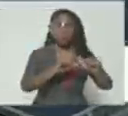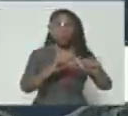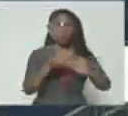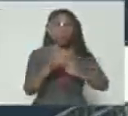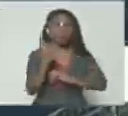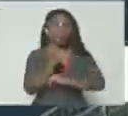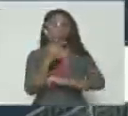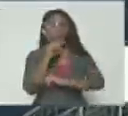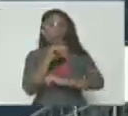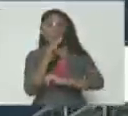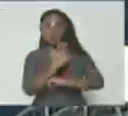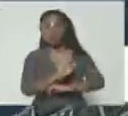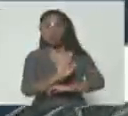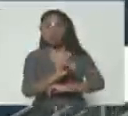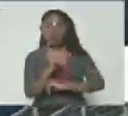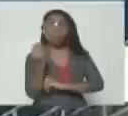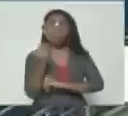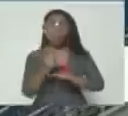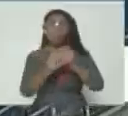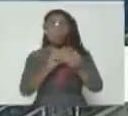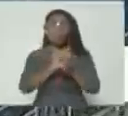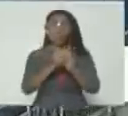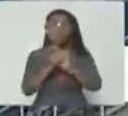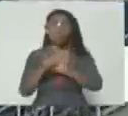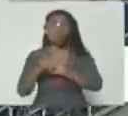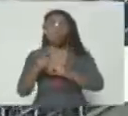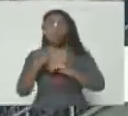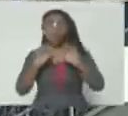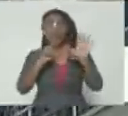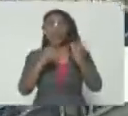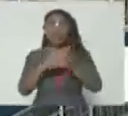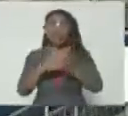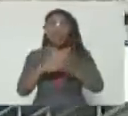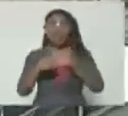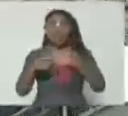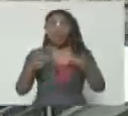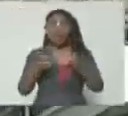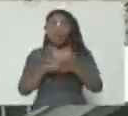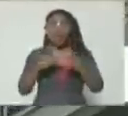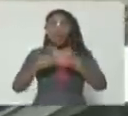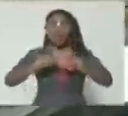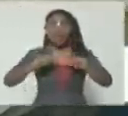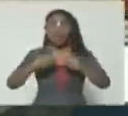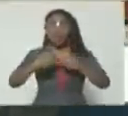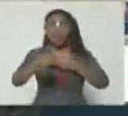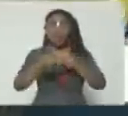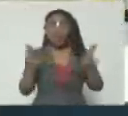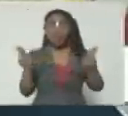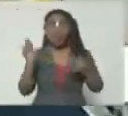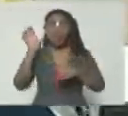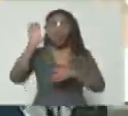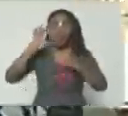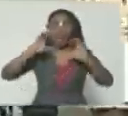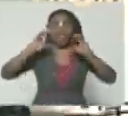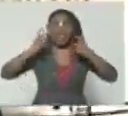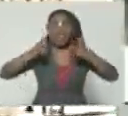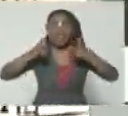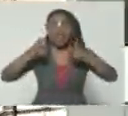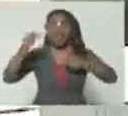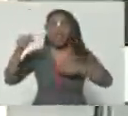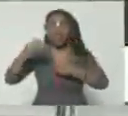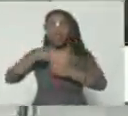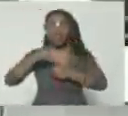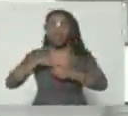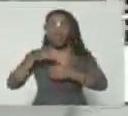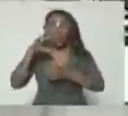sino también diversificar las mismas. Actualmente tenemos más de 7.000 hectáreas sembradas de maíz que serán arrimadas a los silos del Estado. Muy